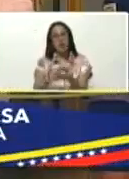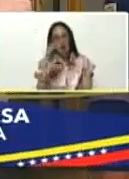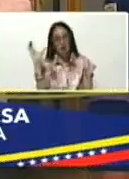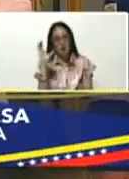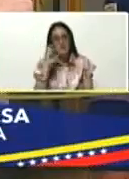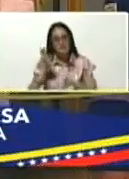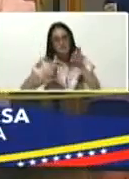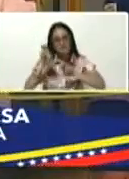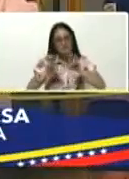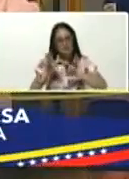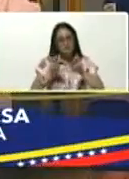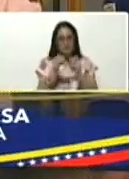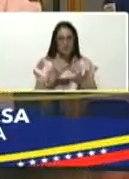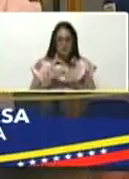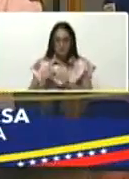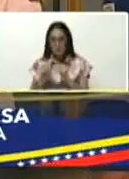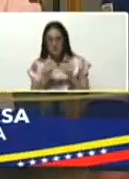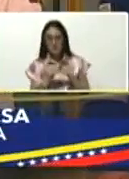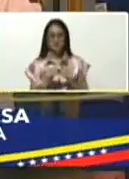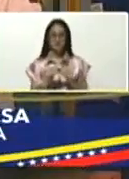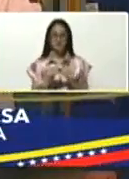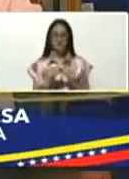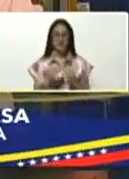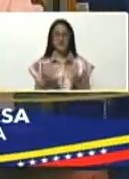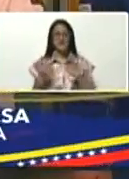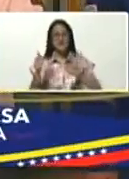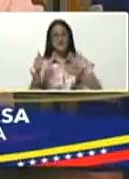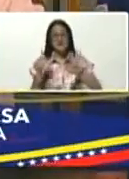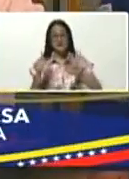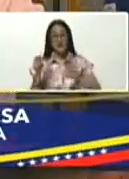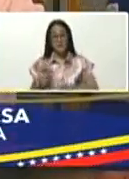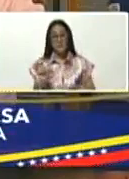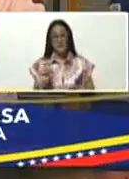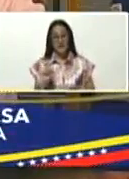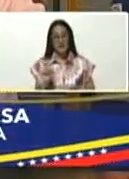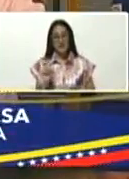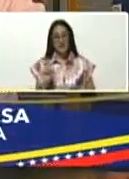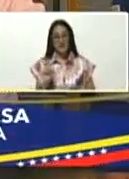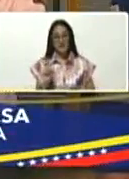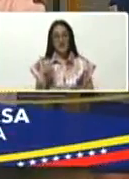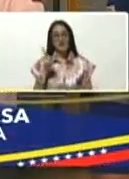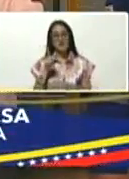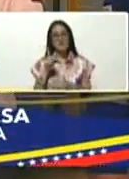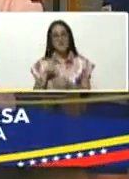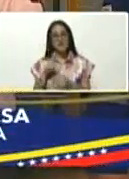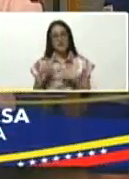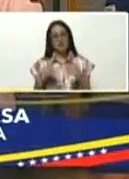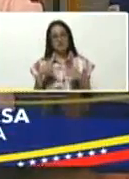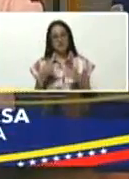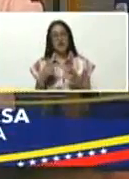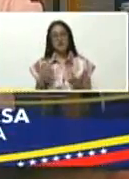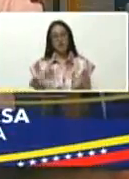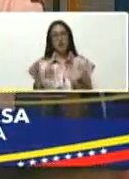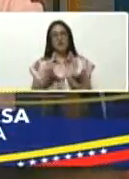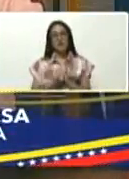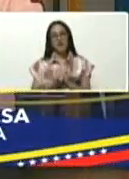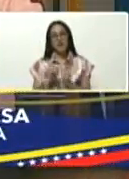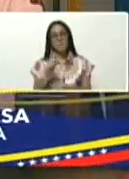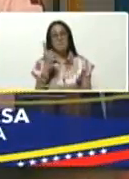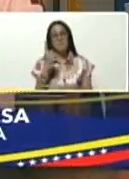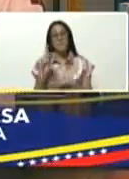los mantenimientos correctivos para que en 6 meses, como hemos construido la petroquímica, vamos a volver a ser el